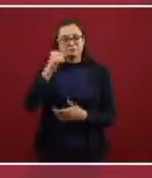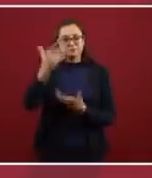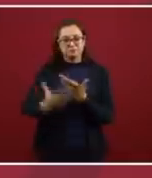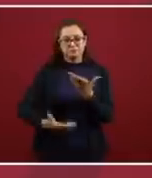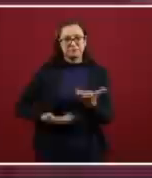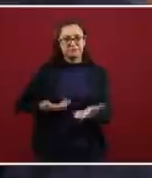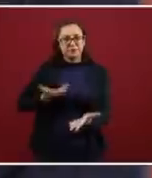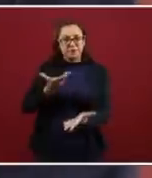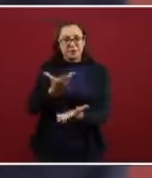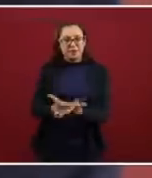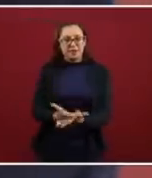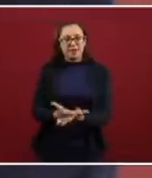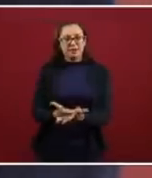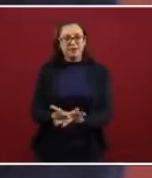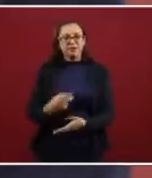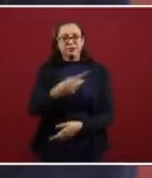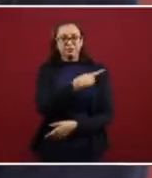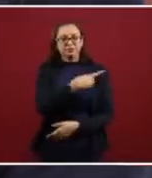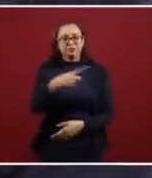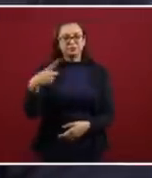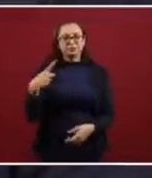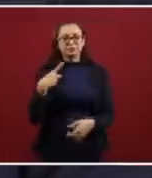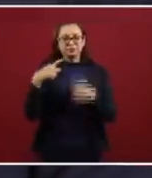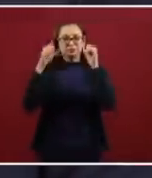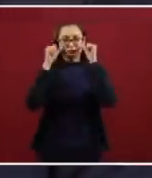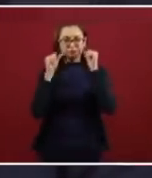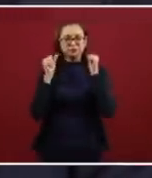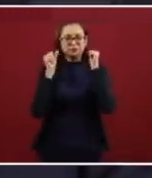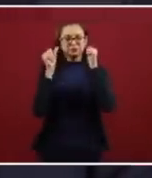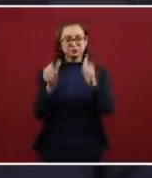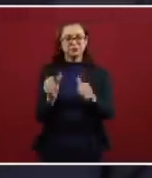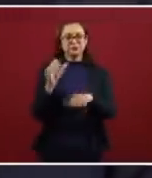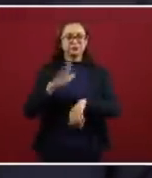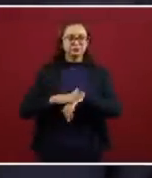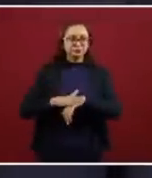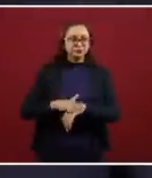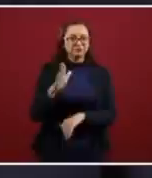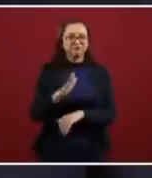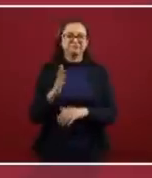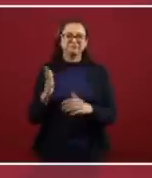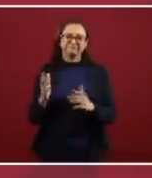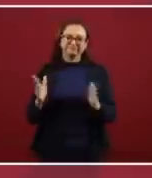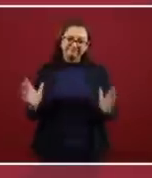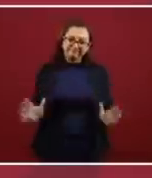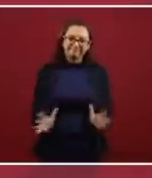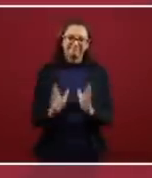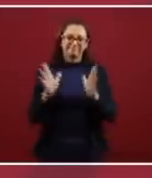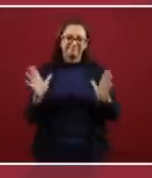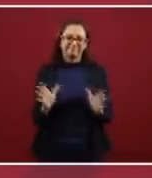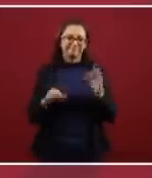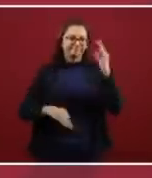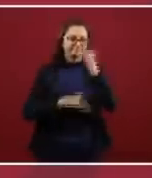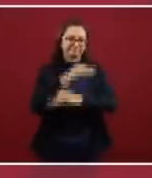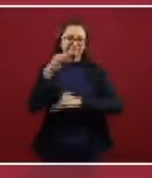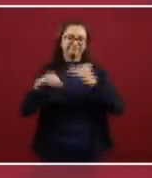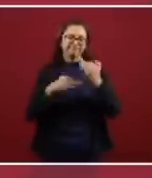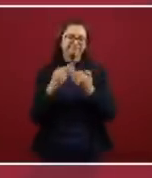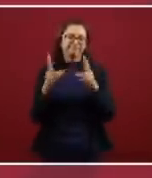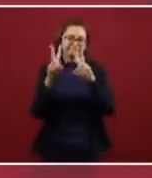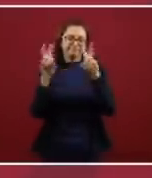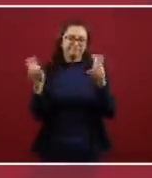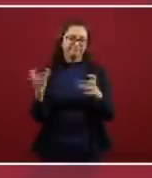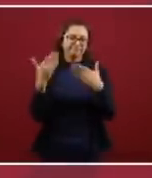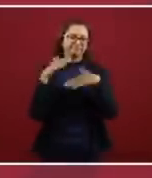de que debe de atenderse más, se debe de fortalecer más todo lo relacionado con